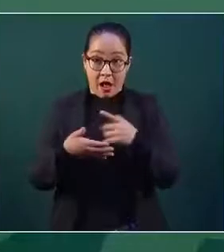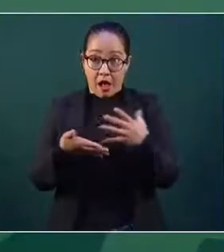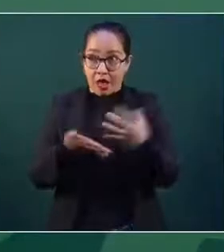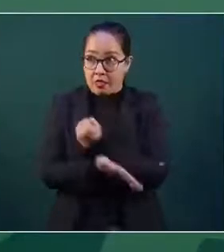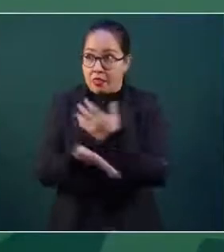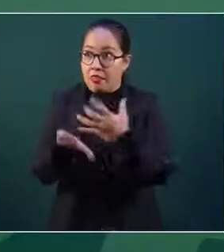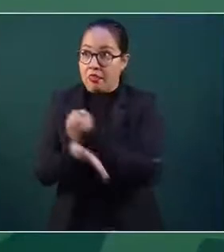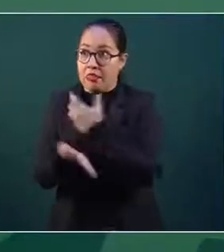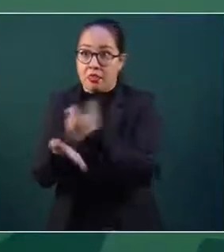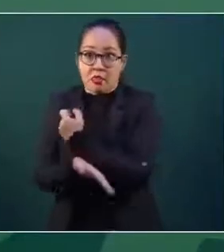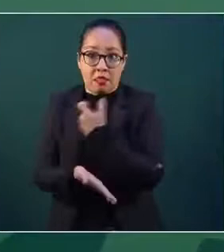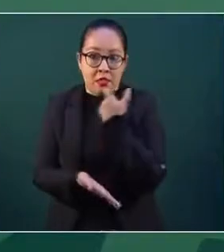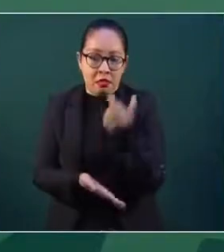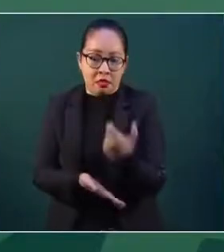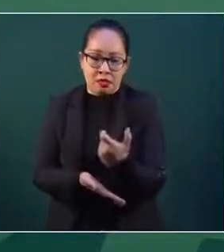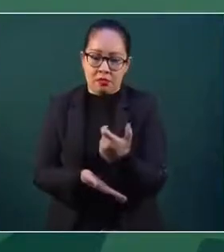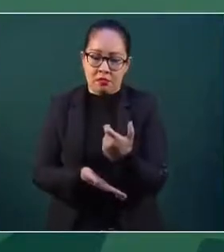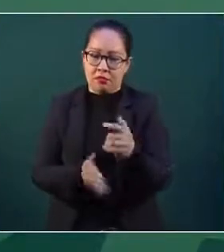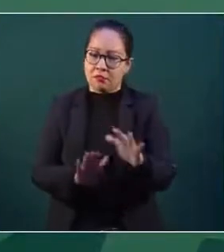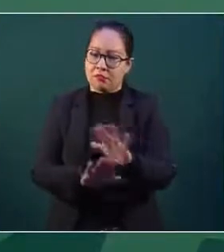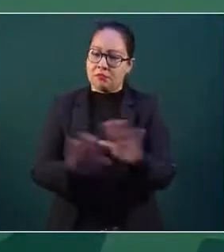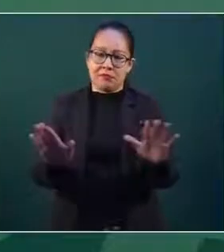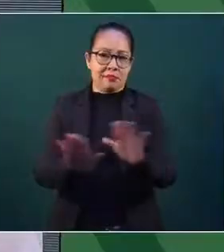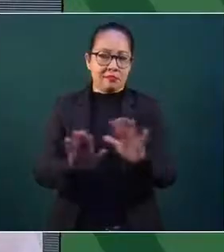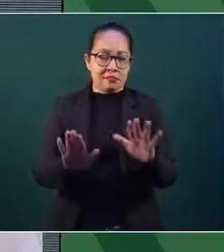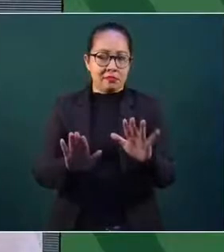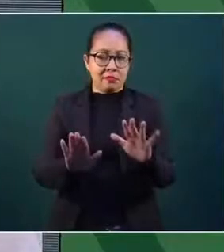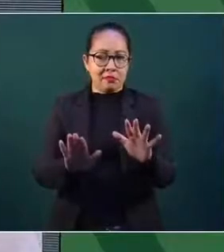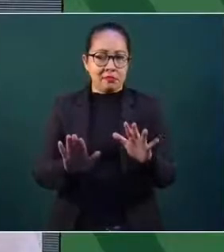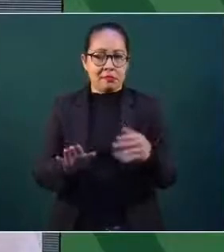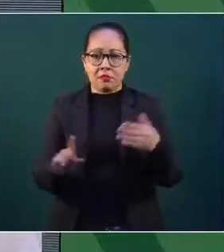El servicio público es para servir.